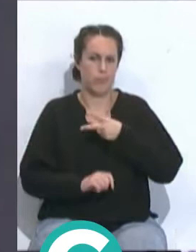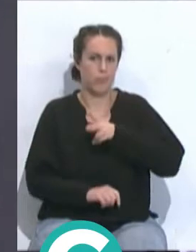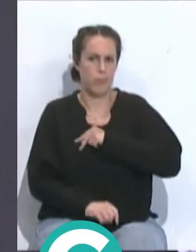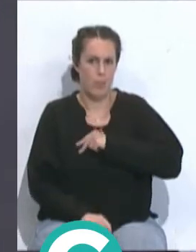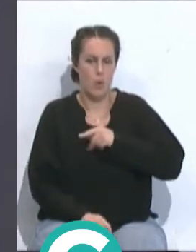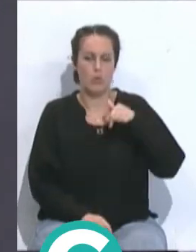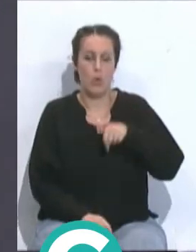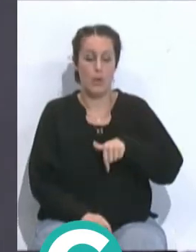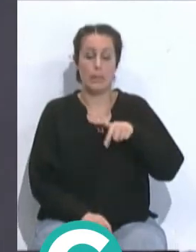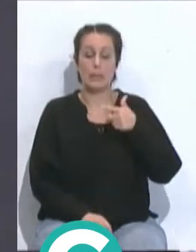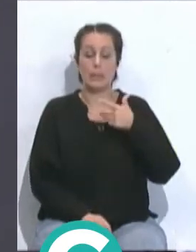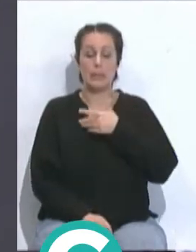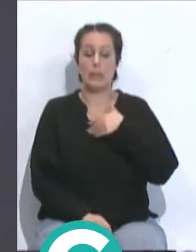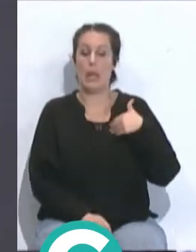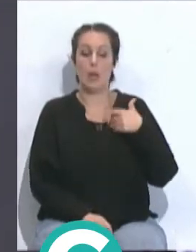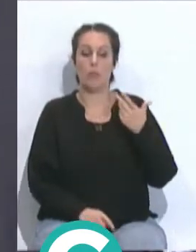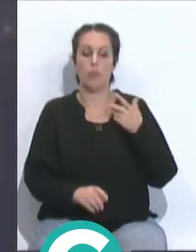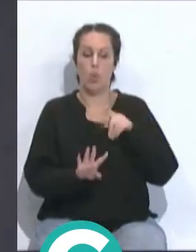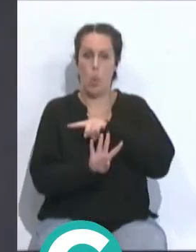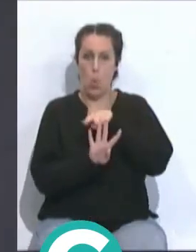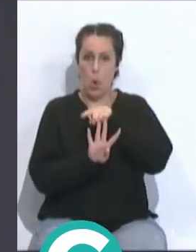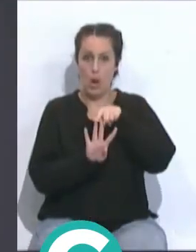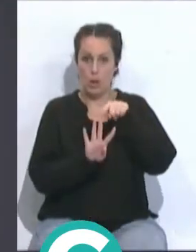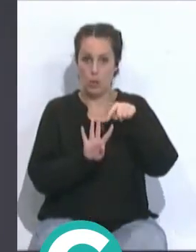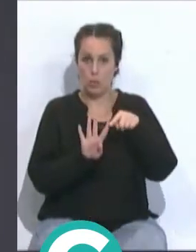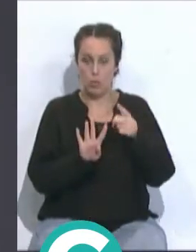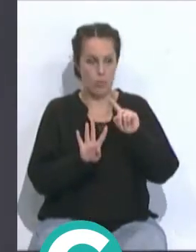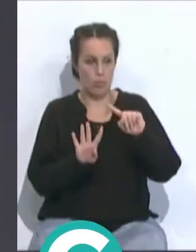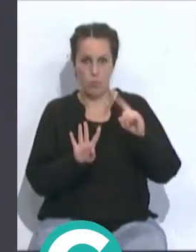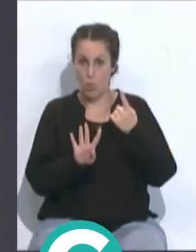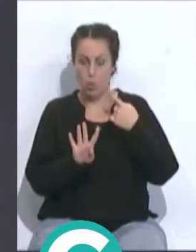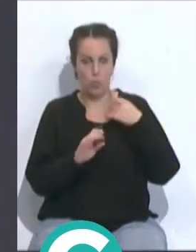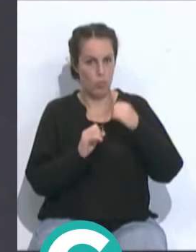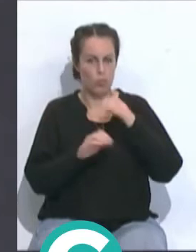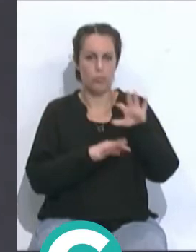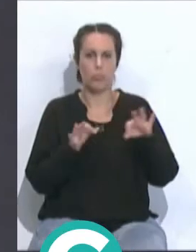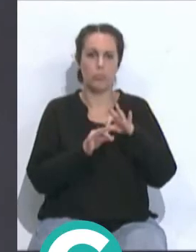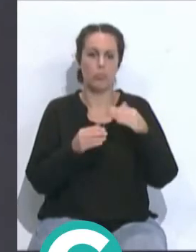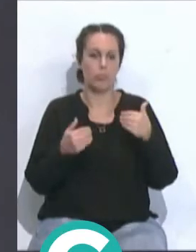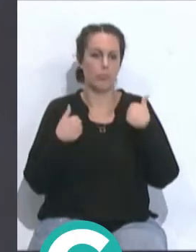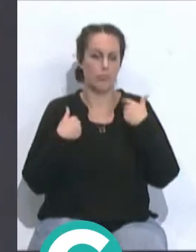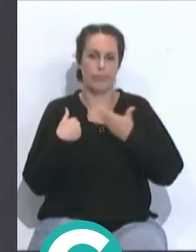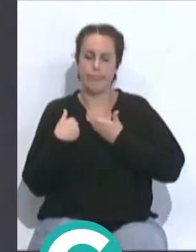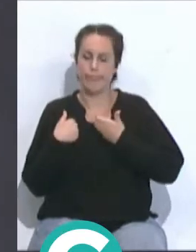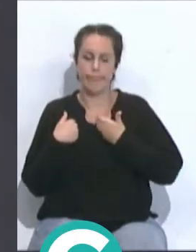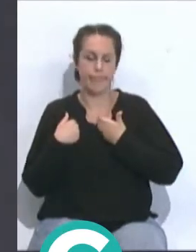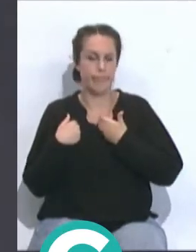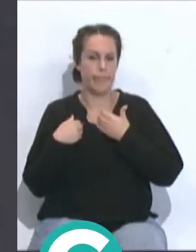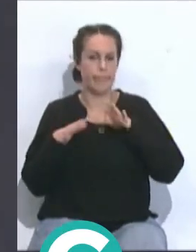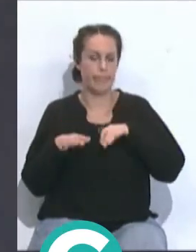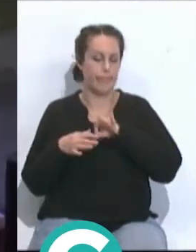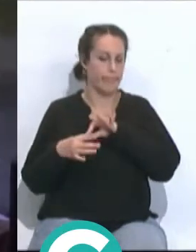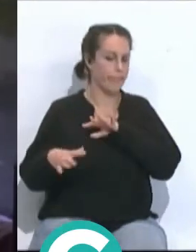Nosotros hoy aquí queríamos centrarnos en los cuatro primeros premios de este concurso organizado al margen del Ayuntamiento